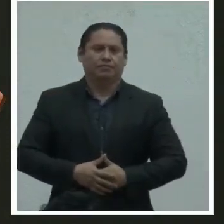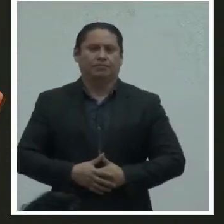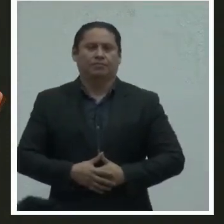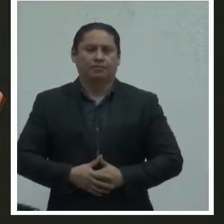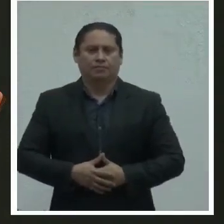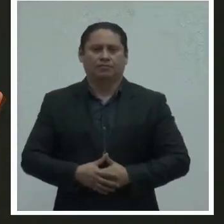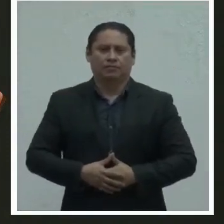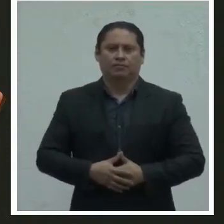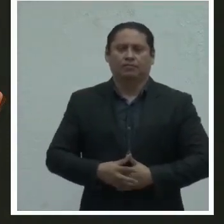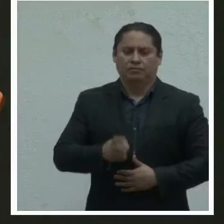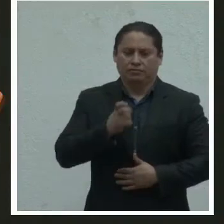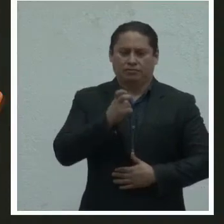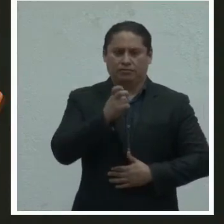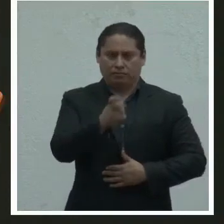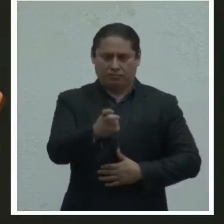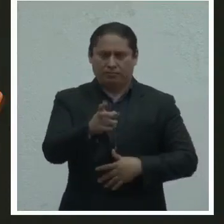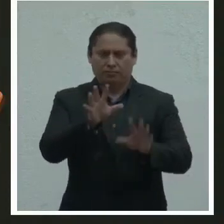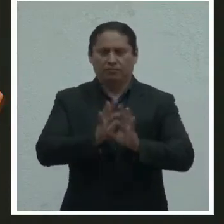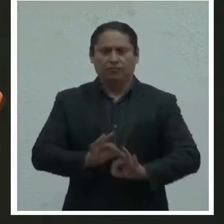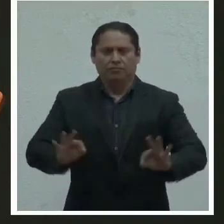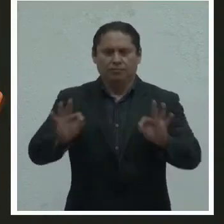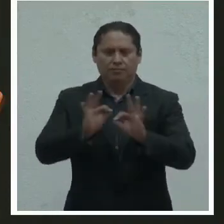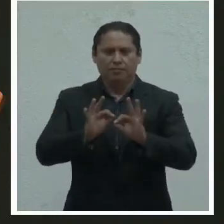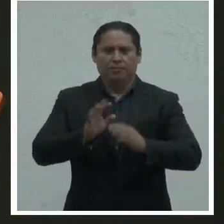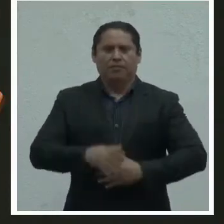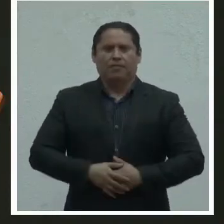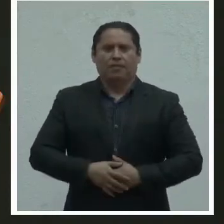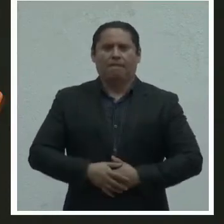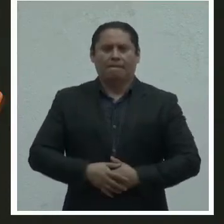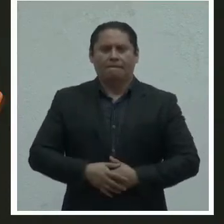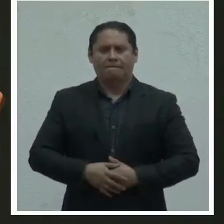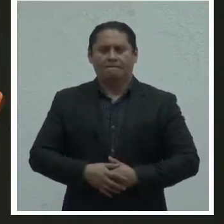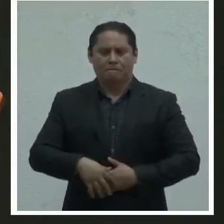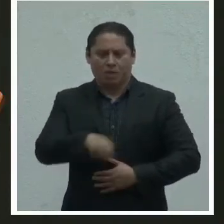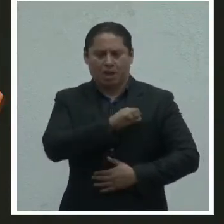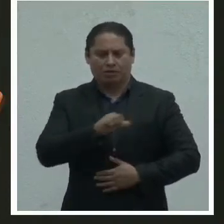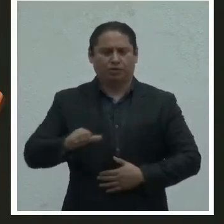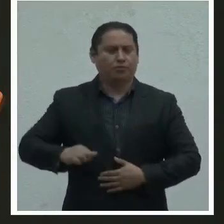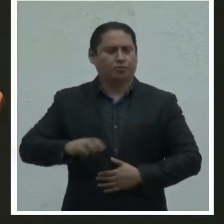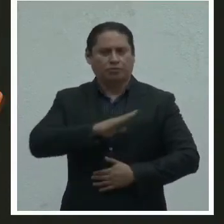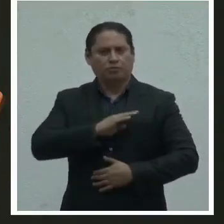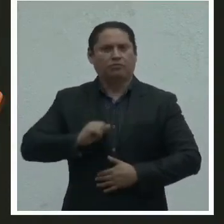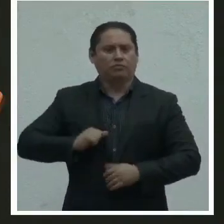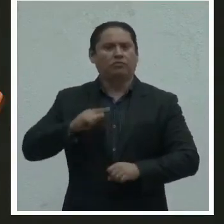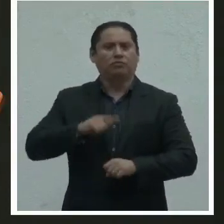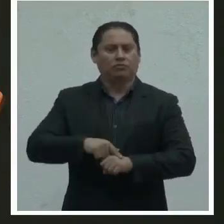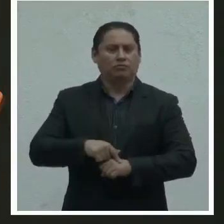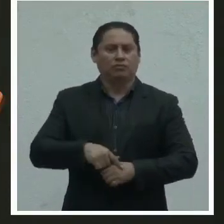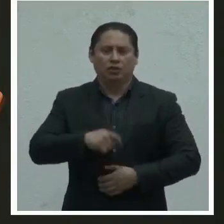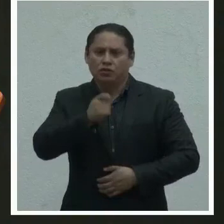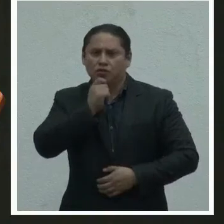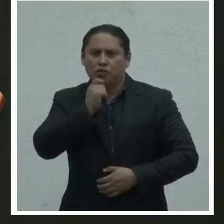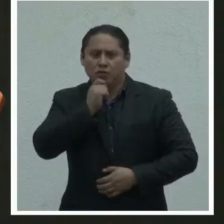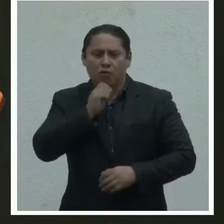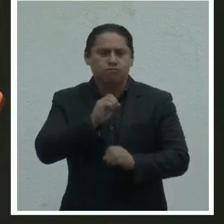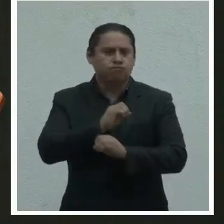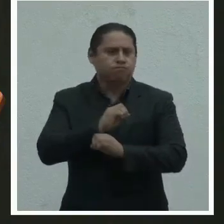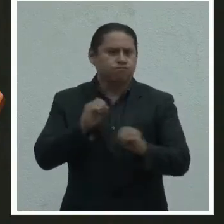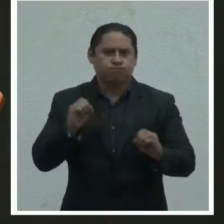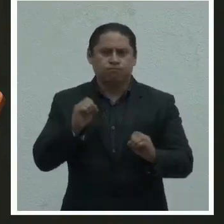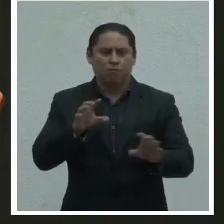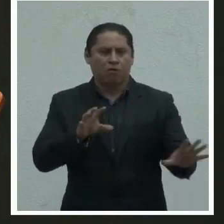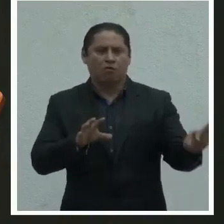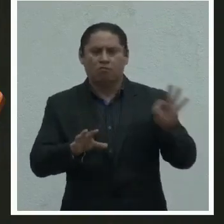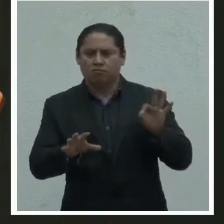Es ante esto la importancia de que nuestros ayuntamientos, que todavía no tienen designado a su